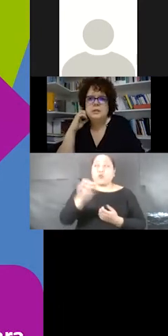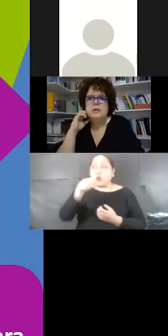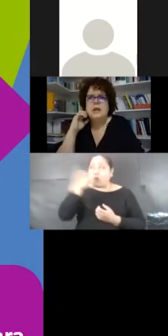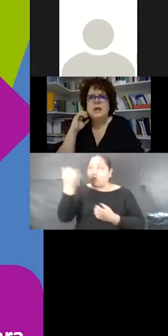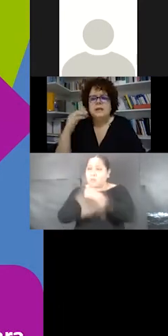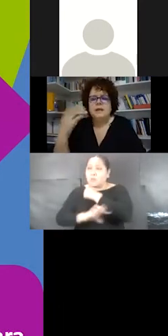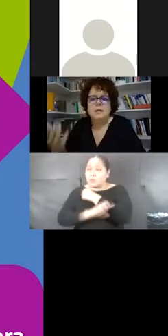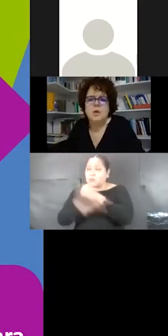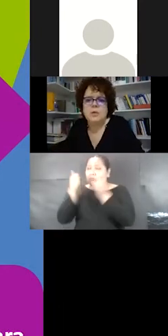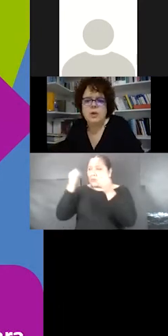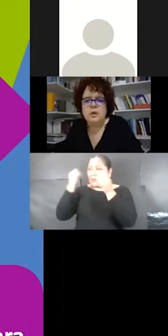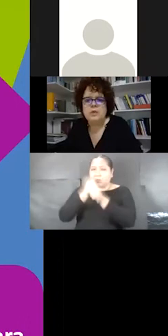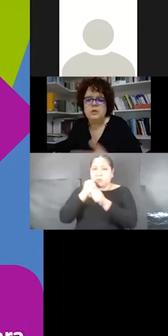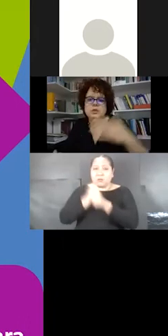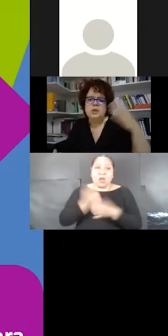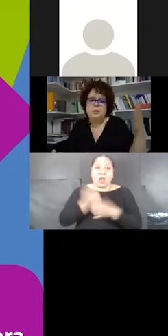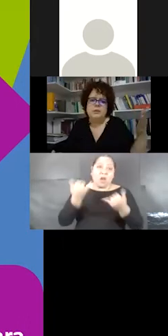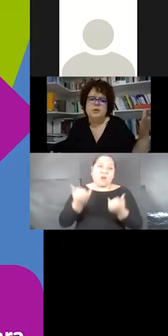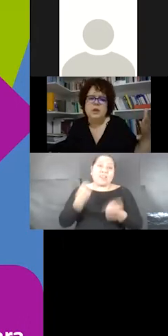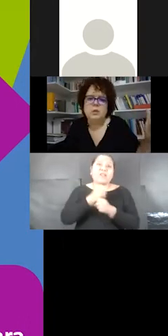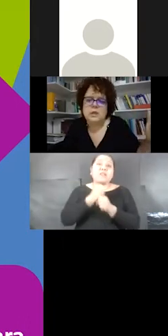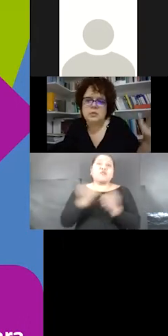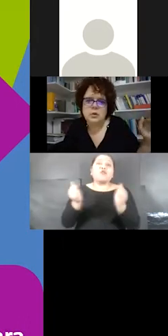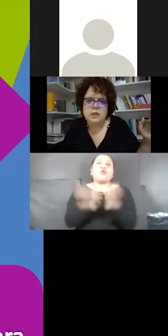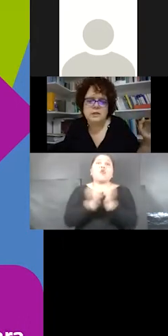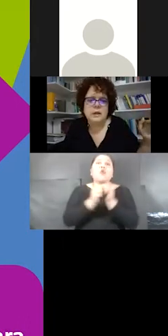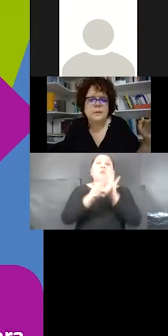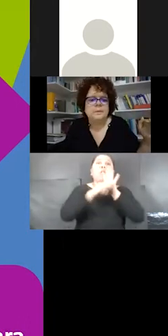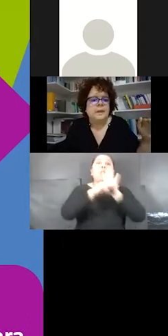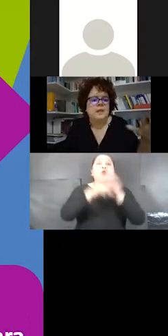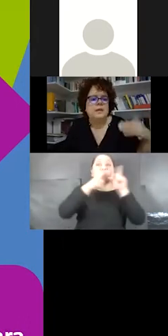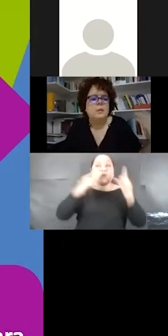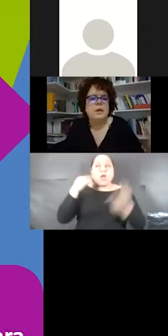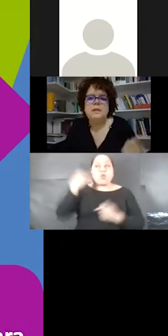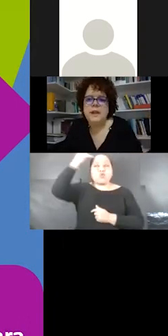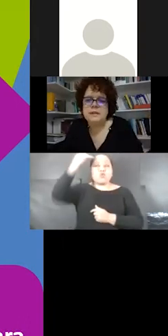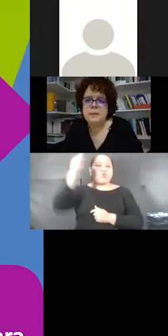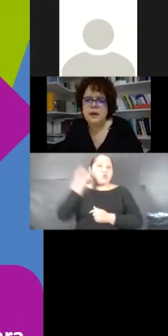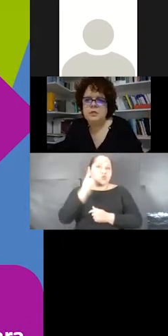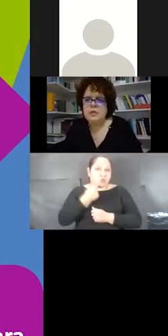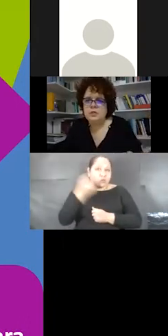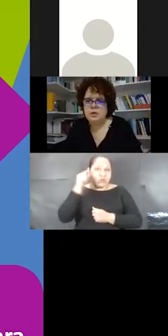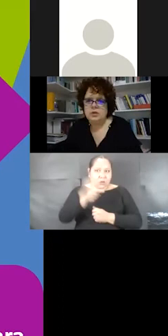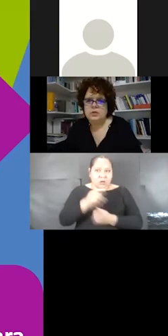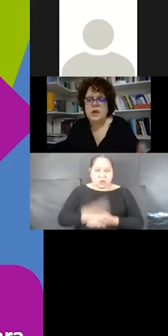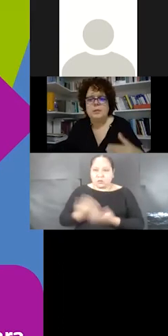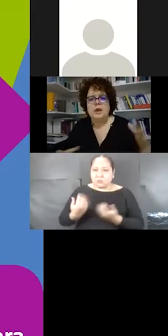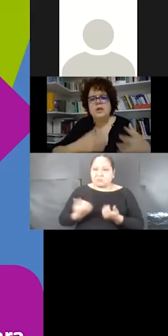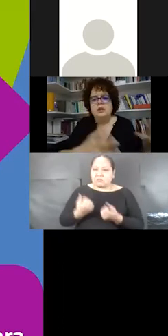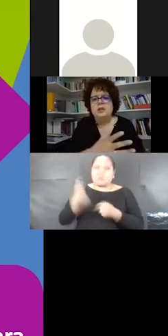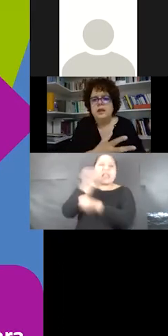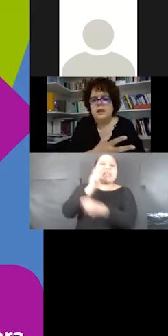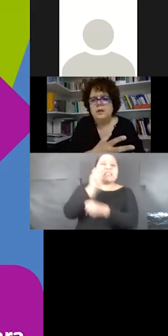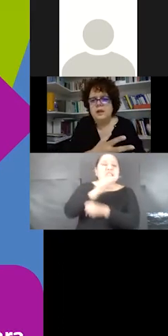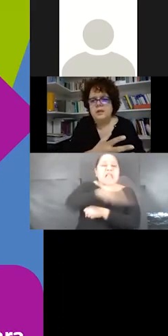lo que hacemos? Trabajamos con modelos lingüísticos que son personas adultas sordas, que sirven como referente para los niños sordos, porque los